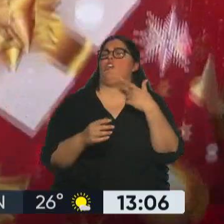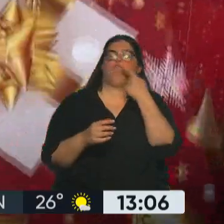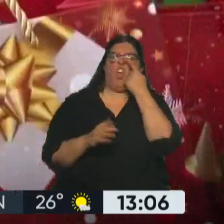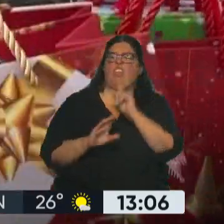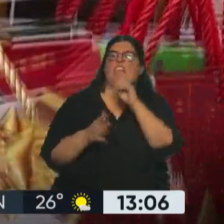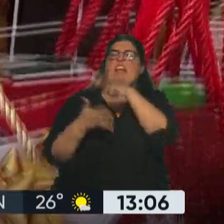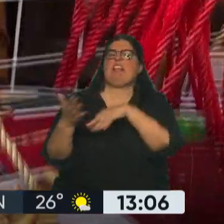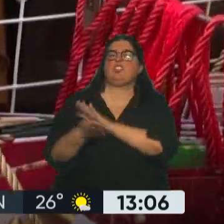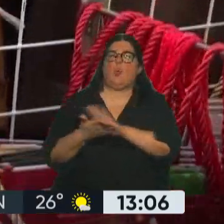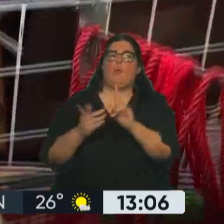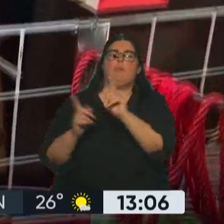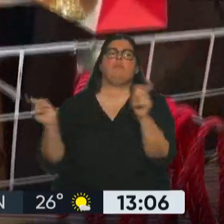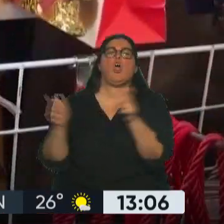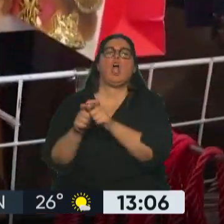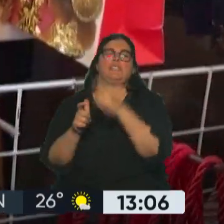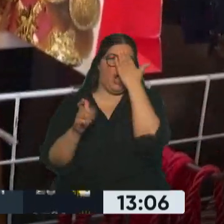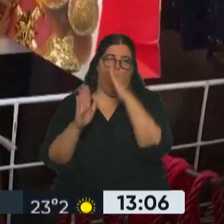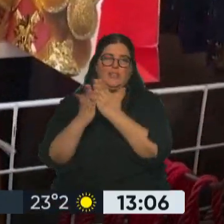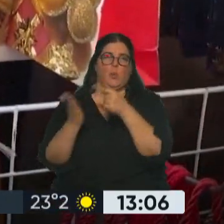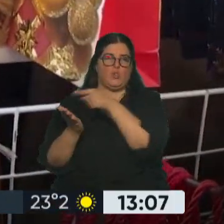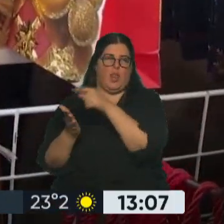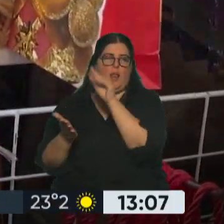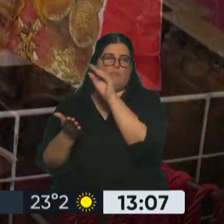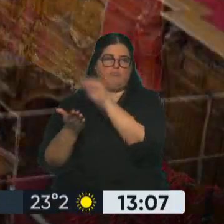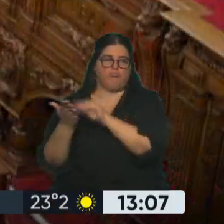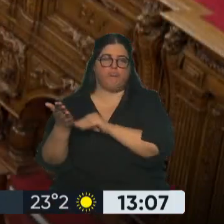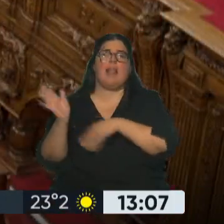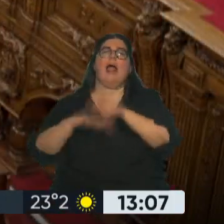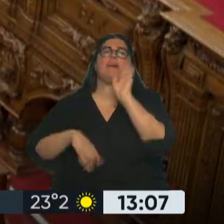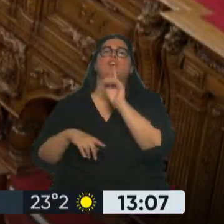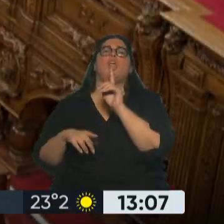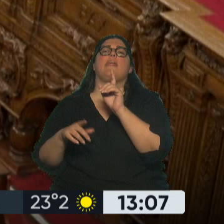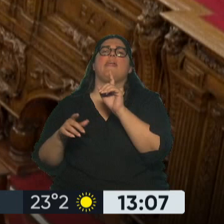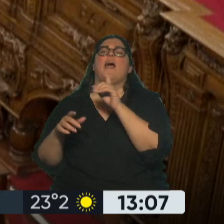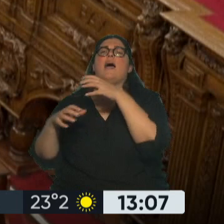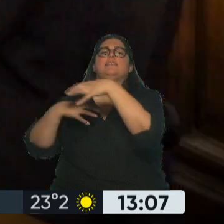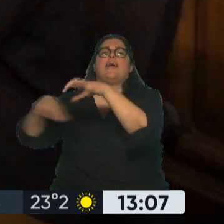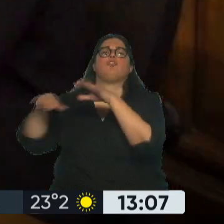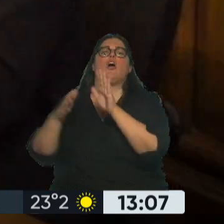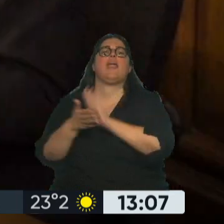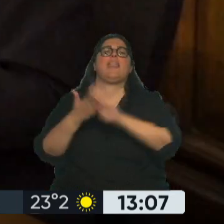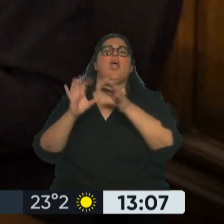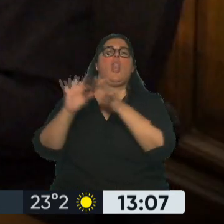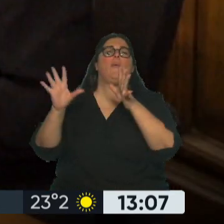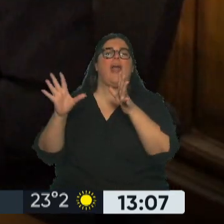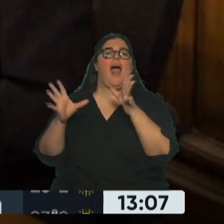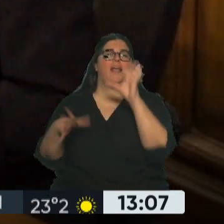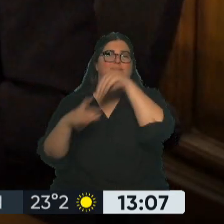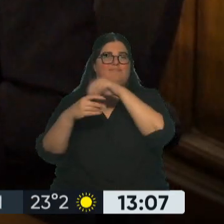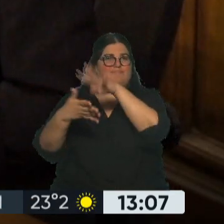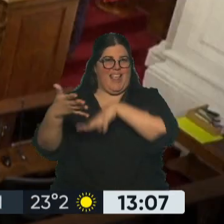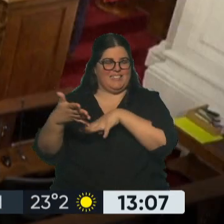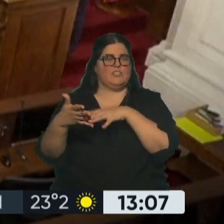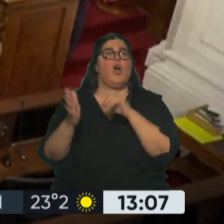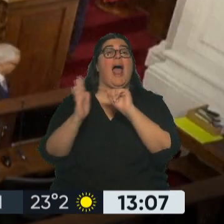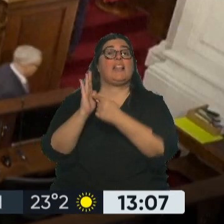texto redactado por el Consejo Constitucional, integrado en su mayoría por sectores neoliberales. Es que en el articulado, la